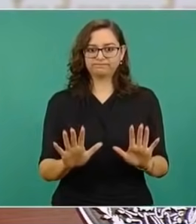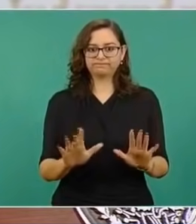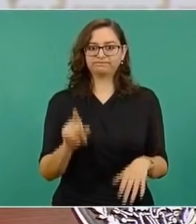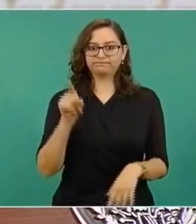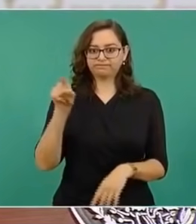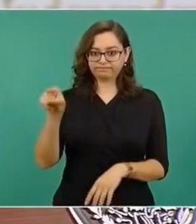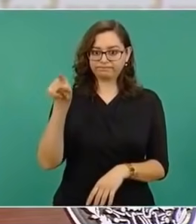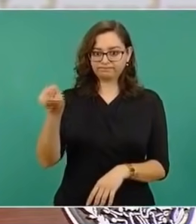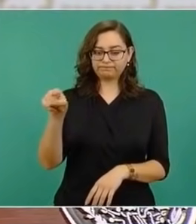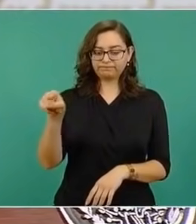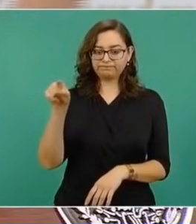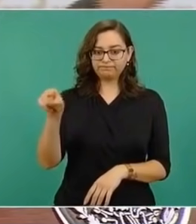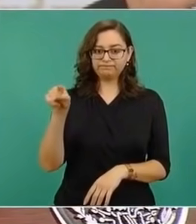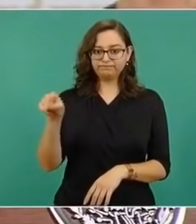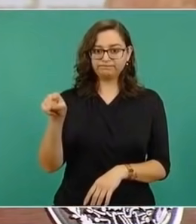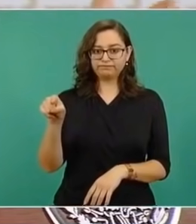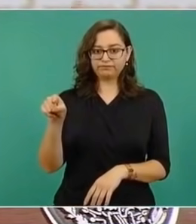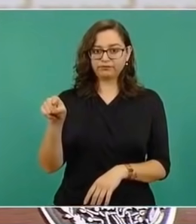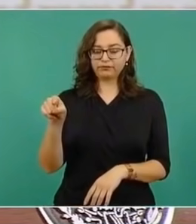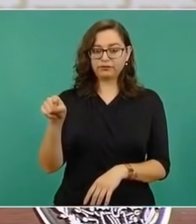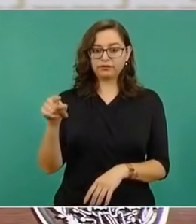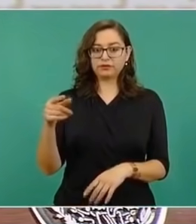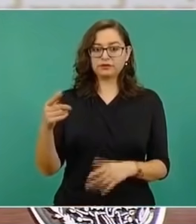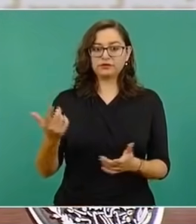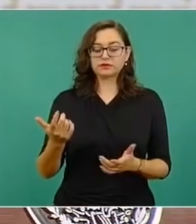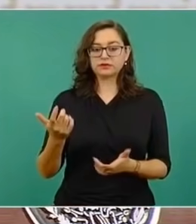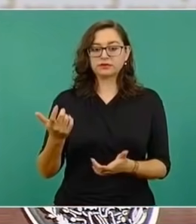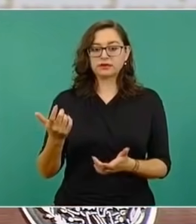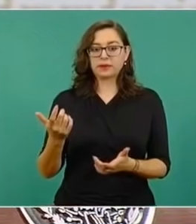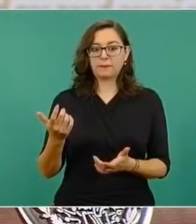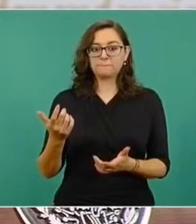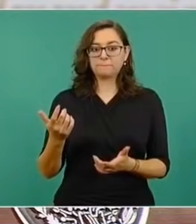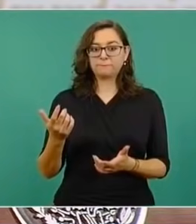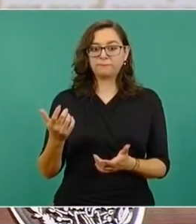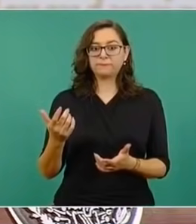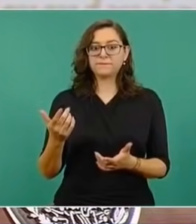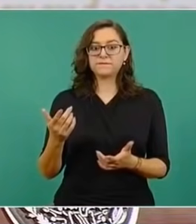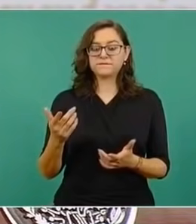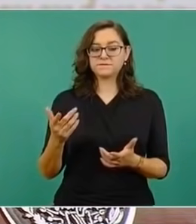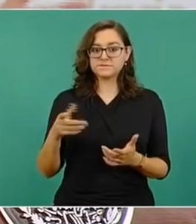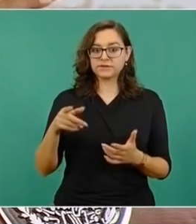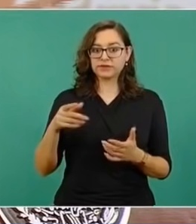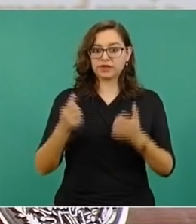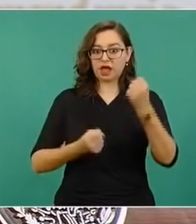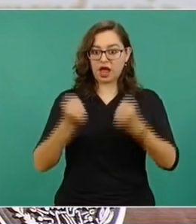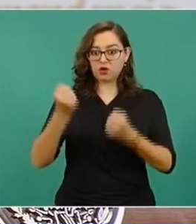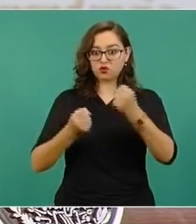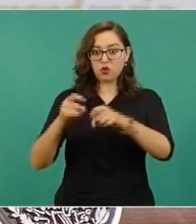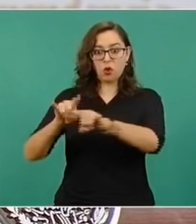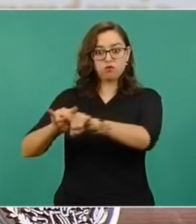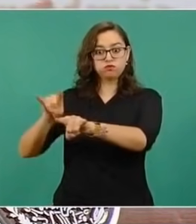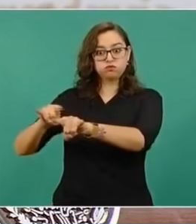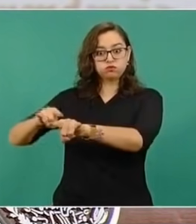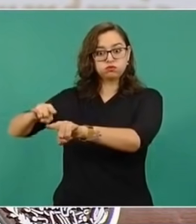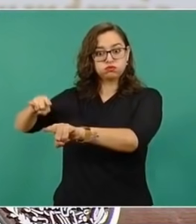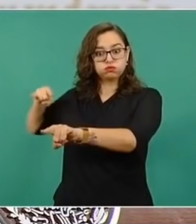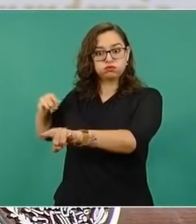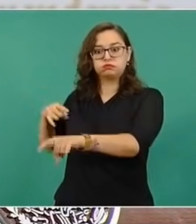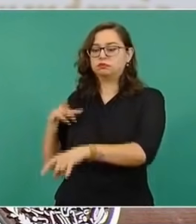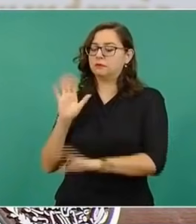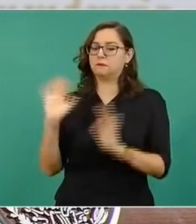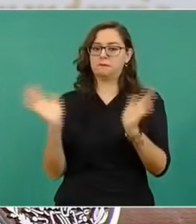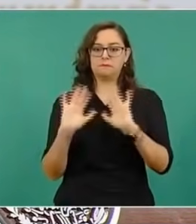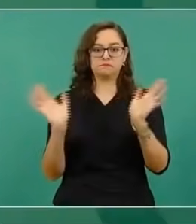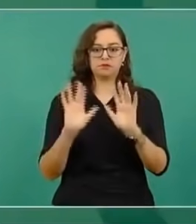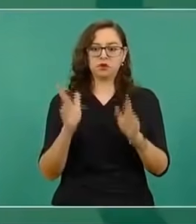ahí, vamos a caminar y vamos a hacer el acto nada más donde está